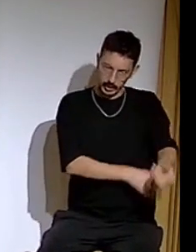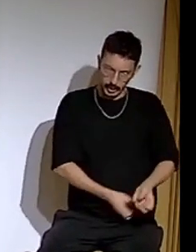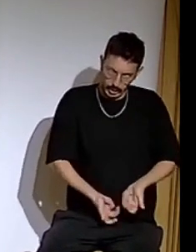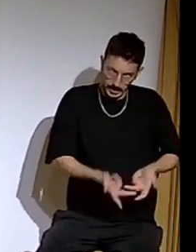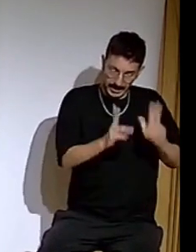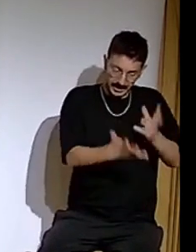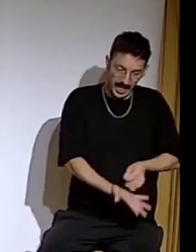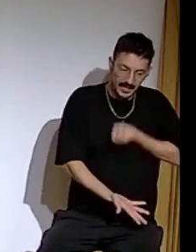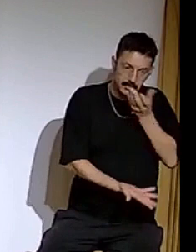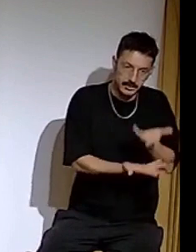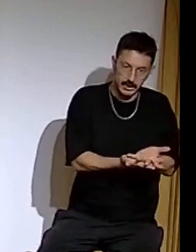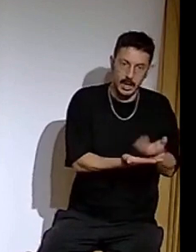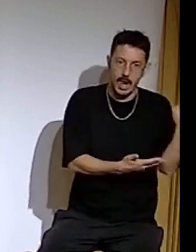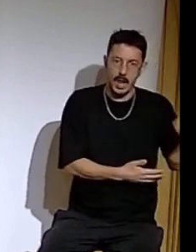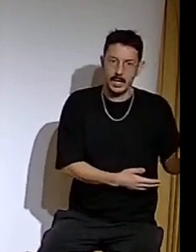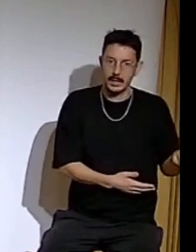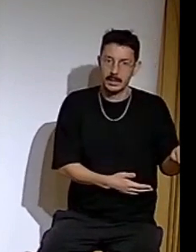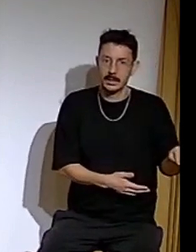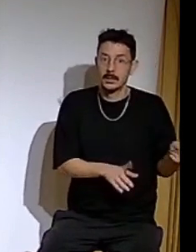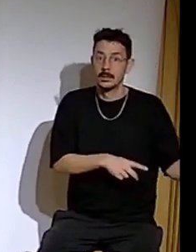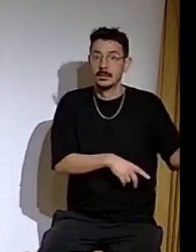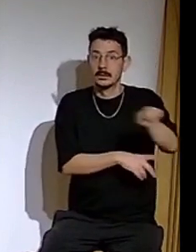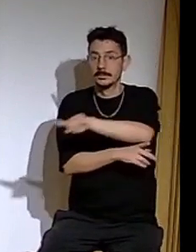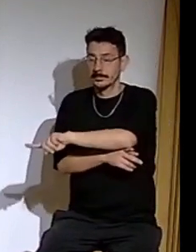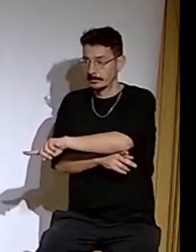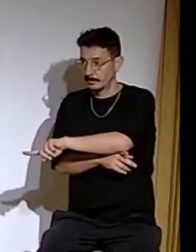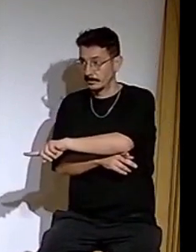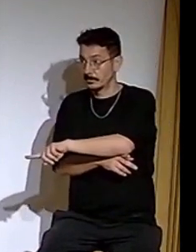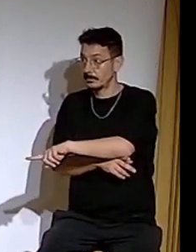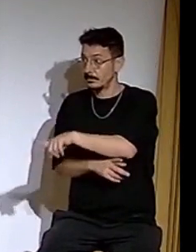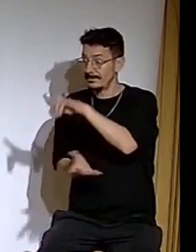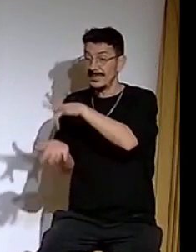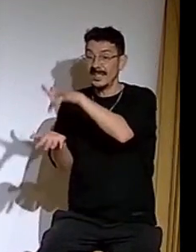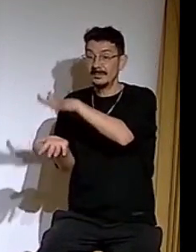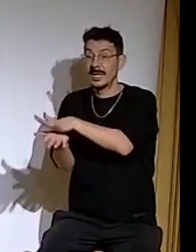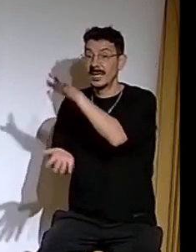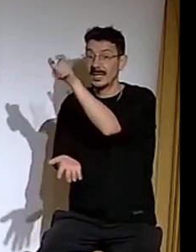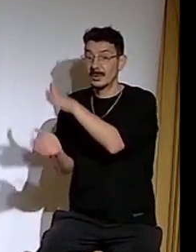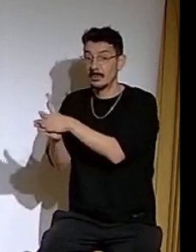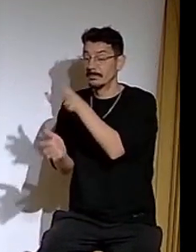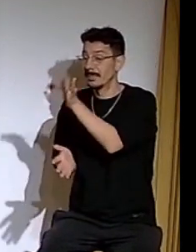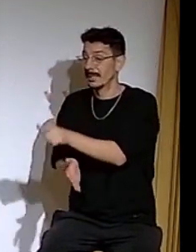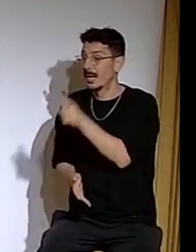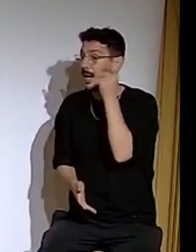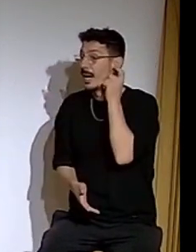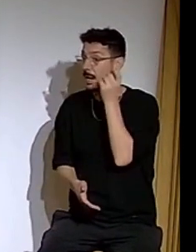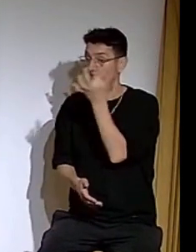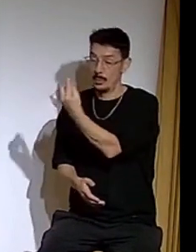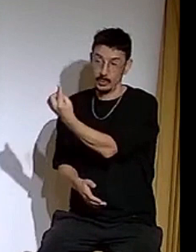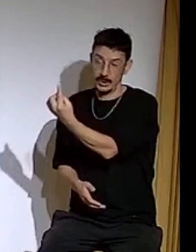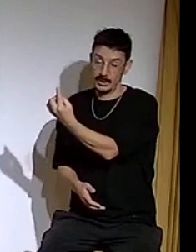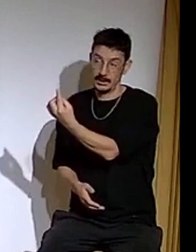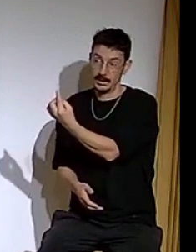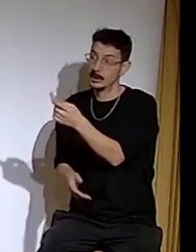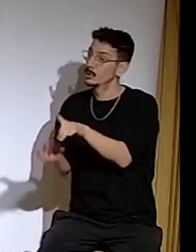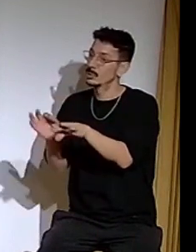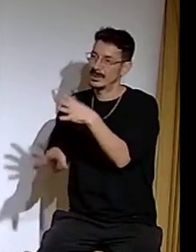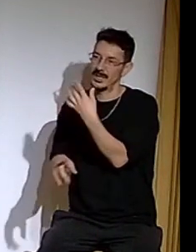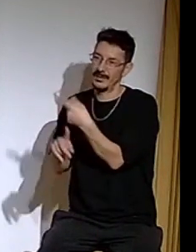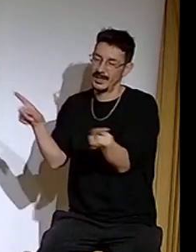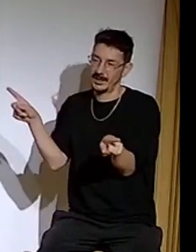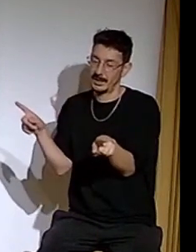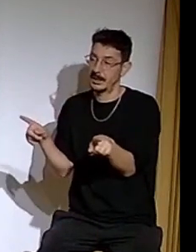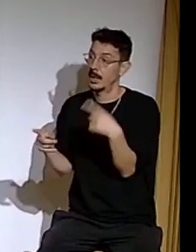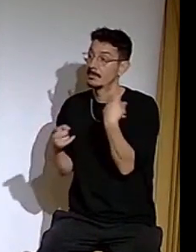expresión No tuvieron tanta suerte una de las compañeras de Málaga que ahora mismo